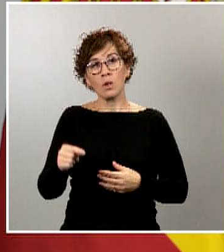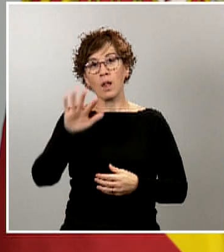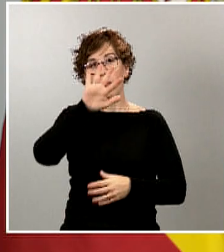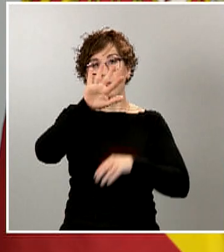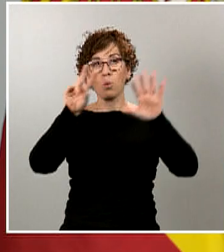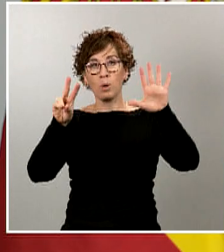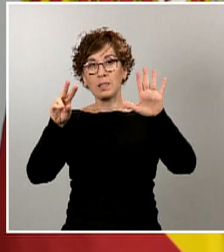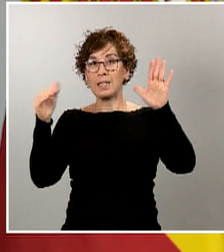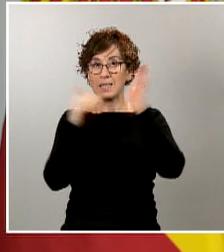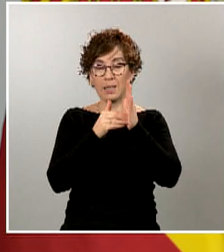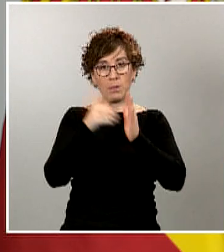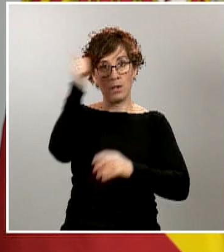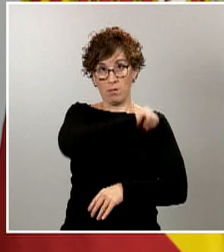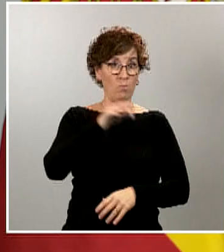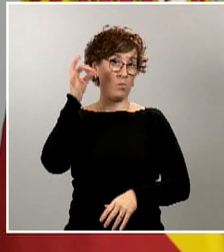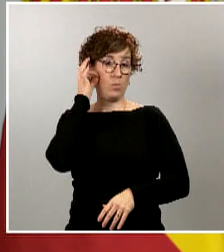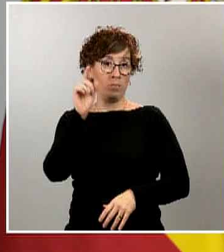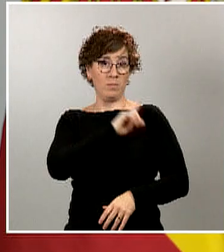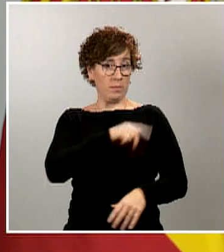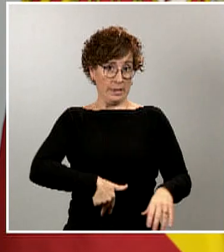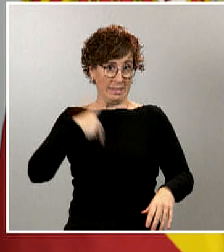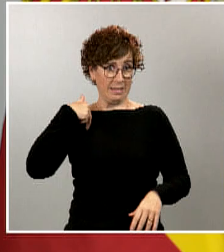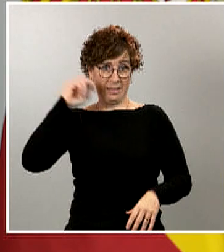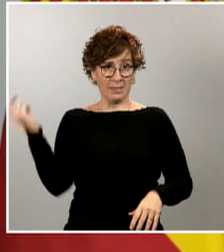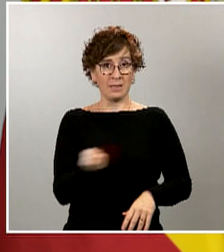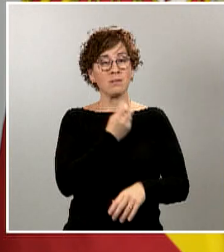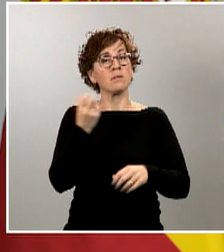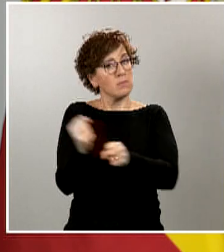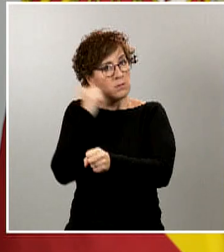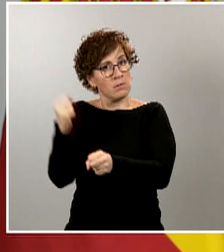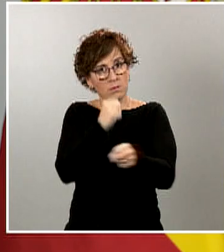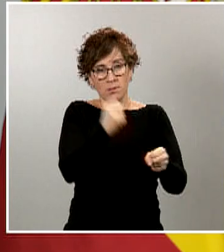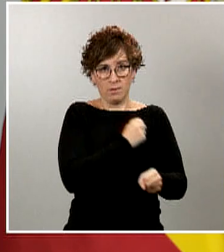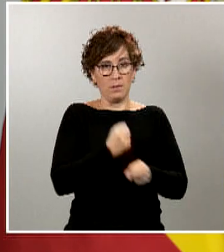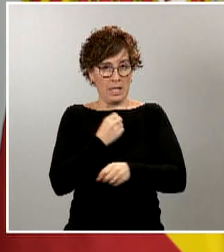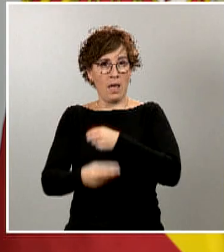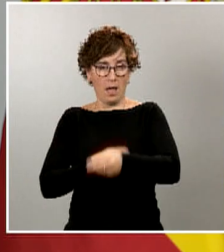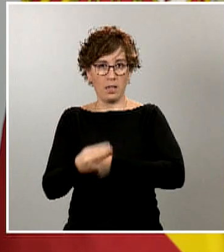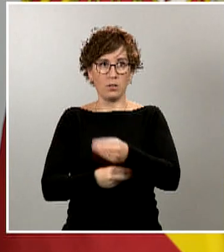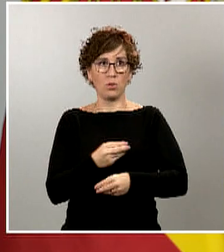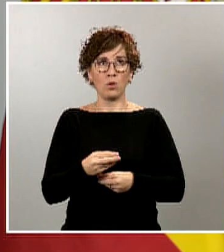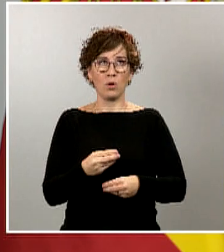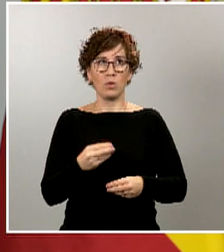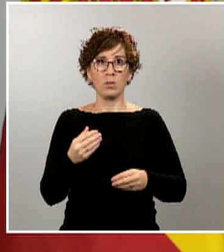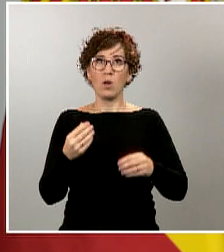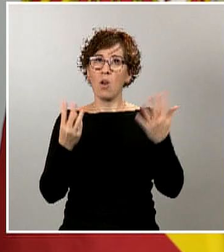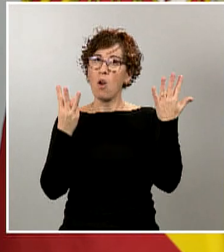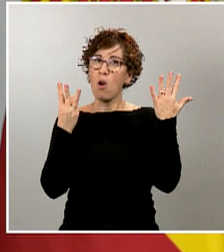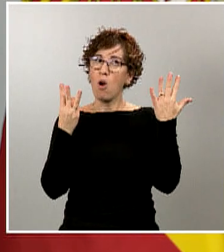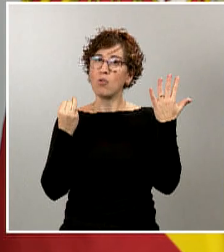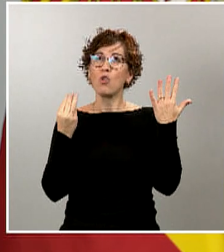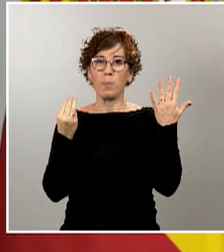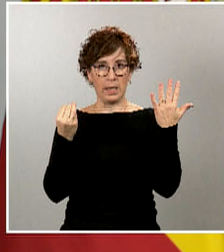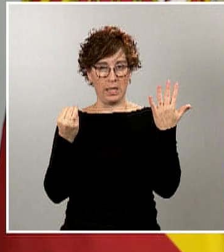hombres y mujeres de las Fuerzas Armadas han estado realizando actuaciones, casi 8.000 actuaciones de